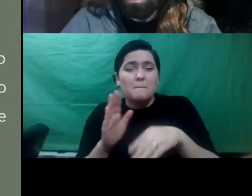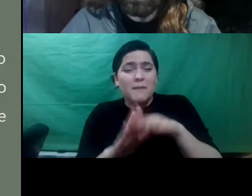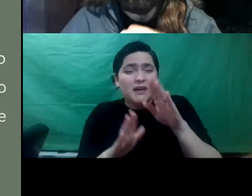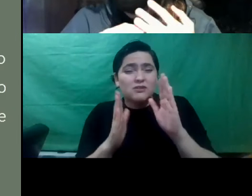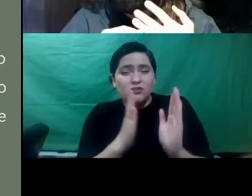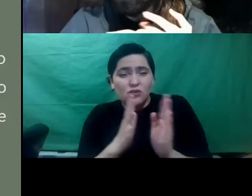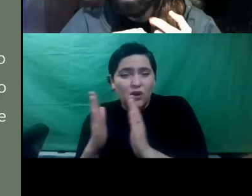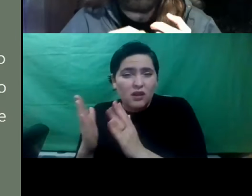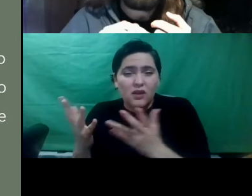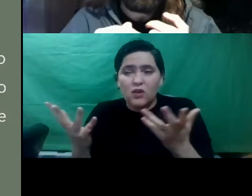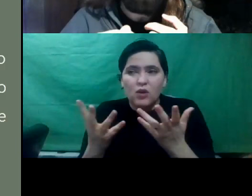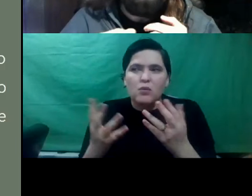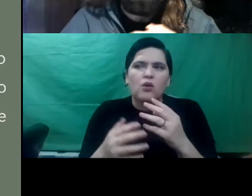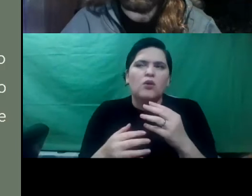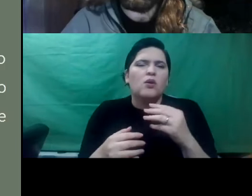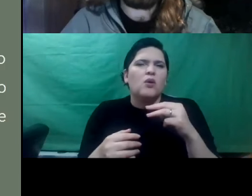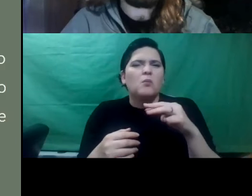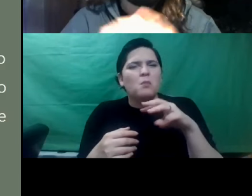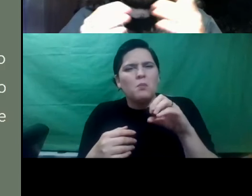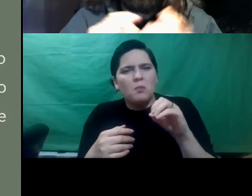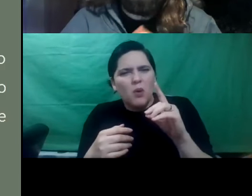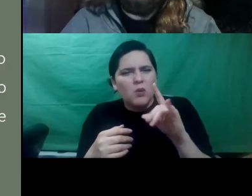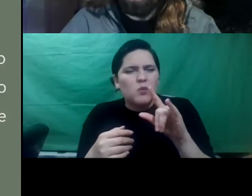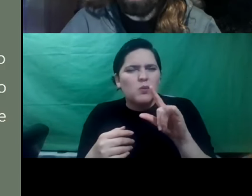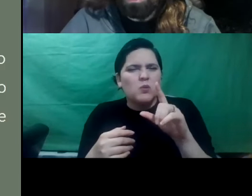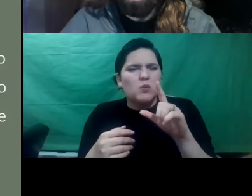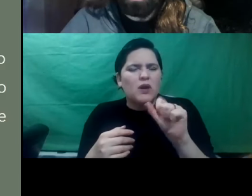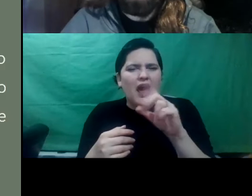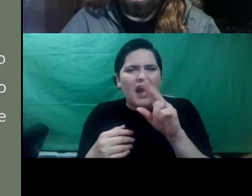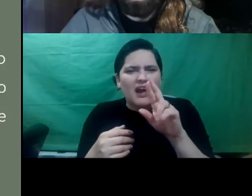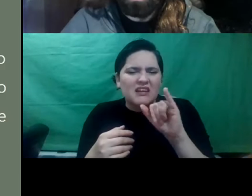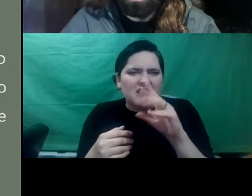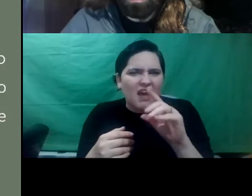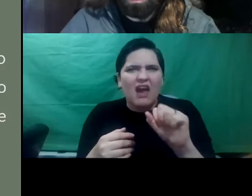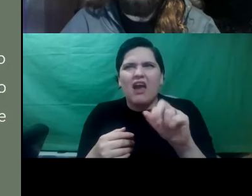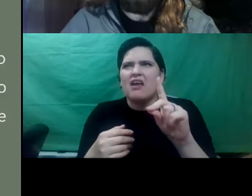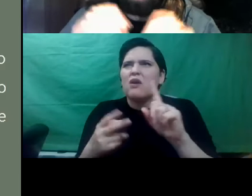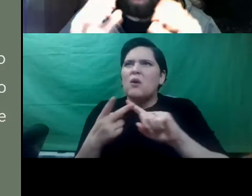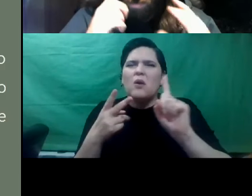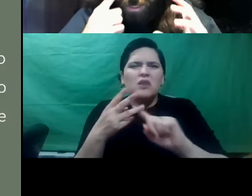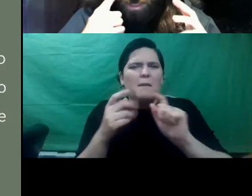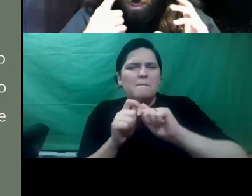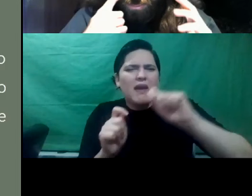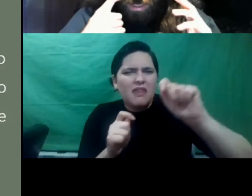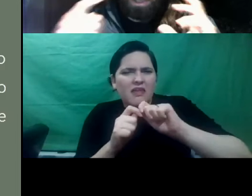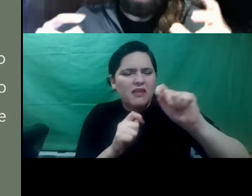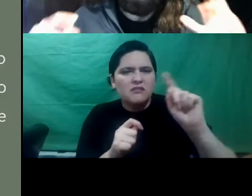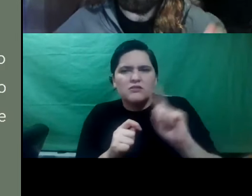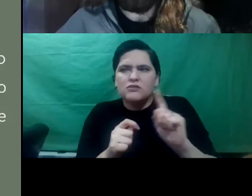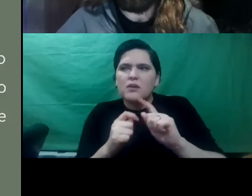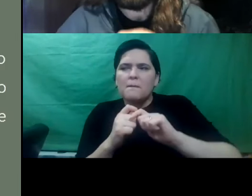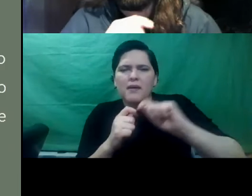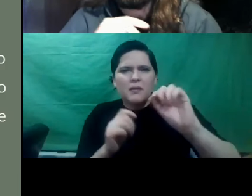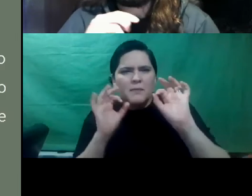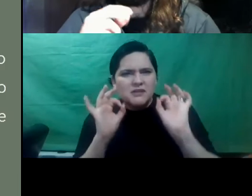grafos, como podría ser modularidad, clustering coefficient, u otros tipos de medidas de grafos, sino con medidas de conectividad específicas,